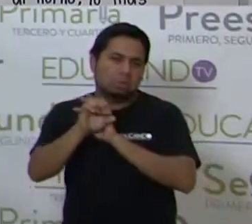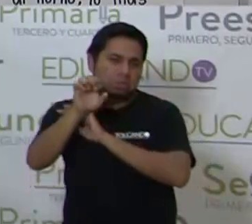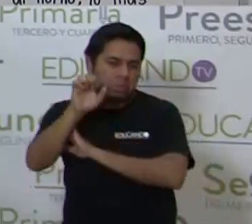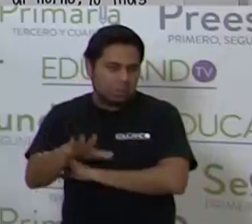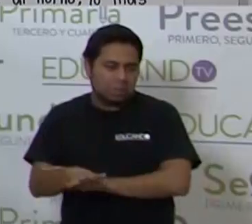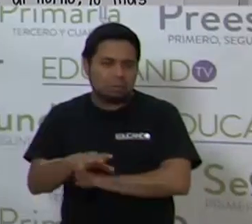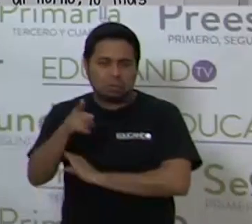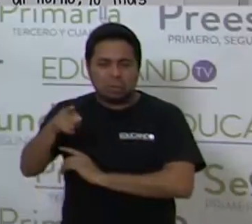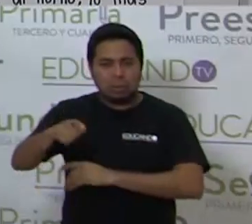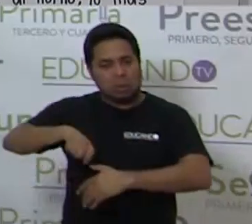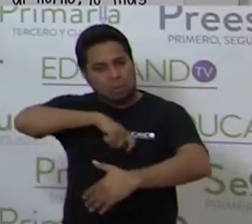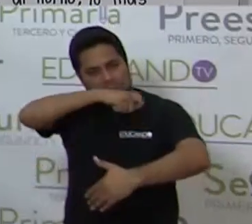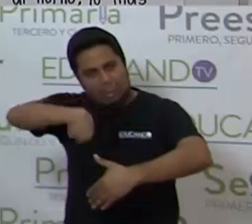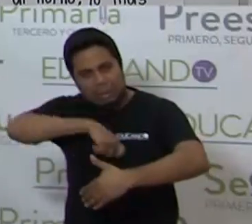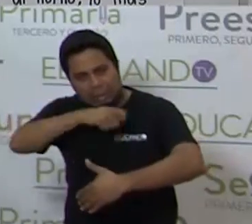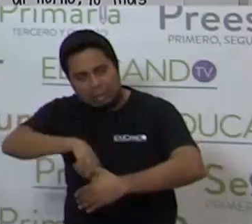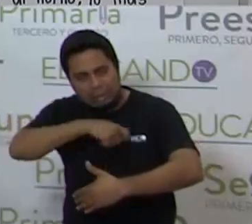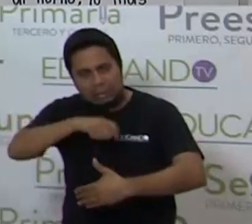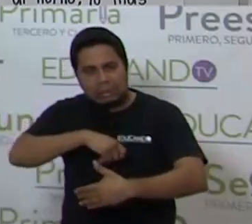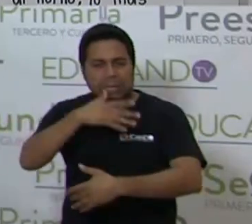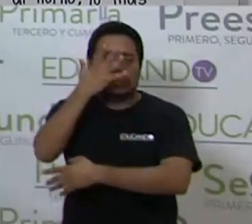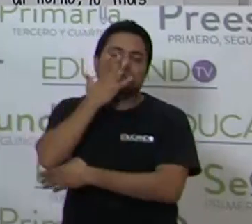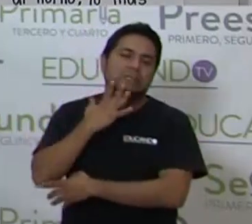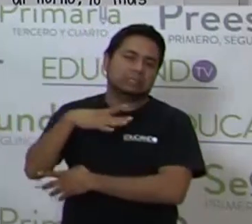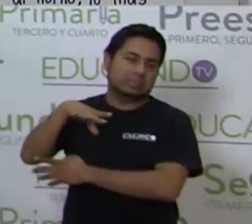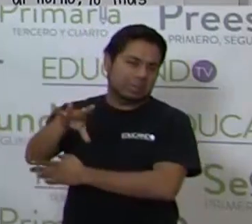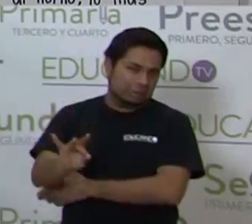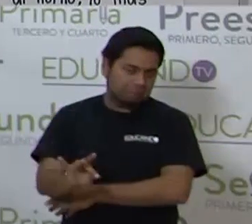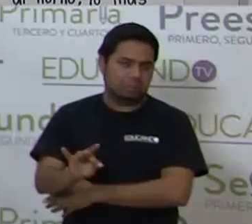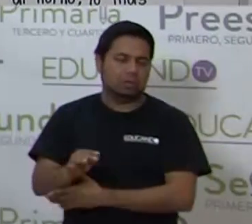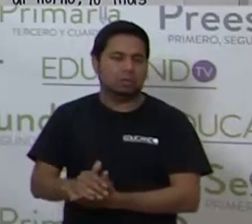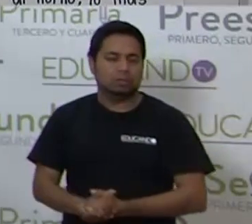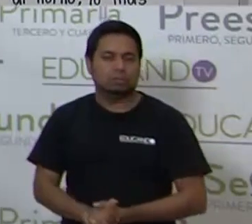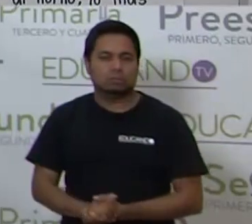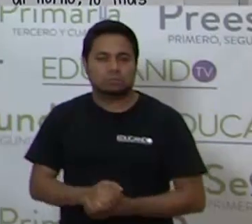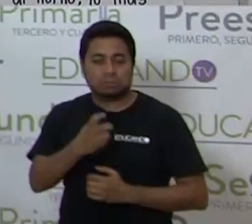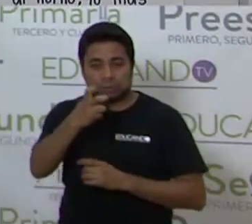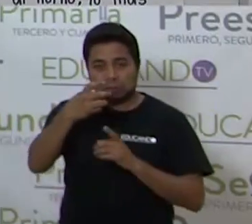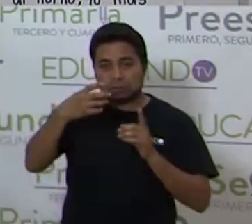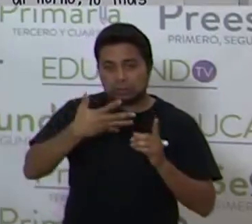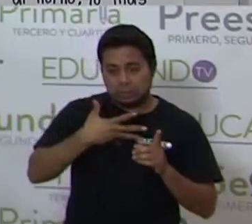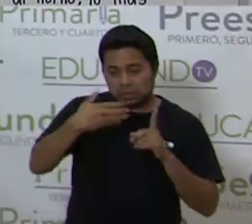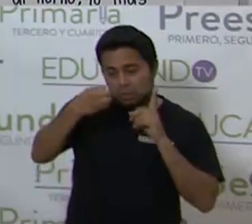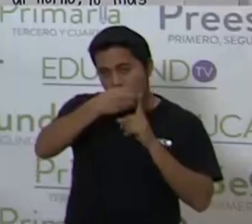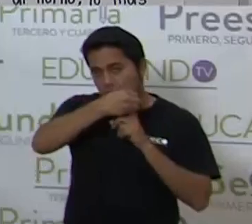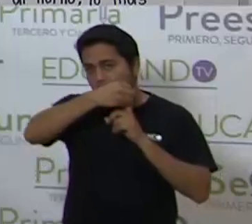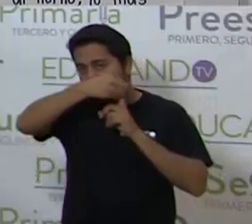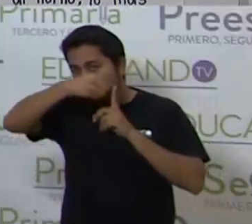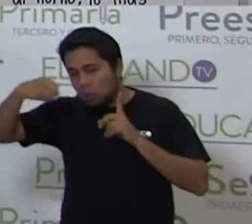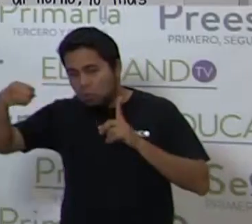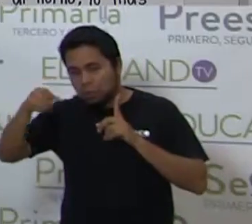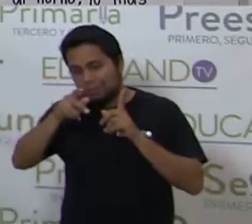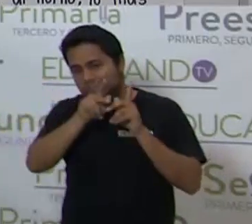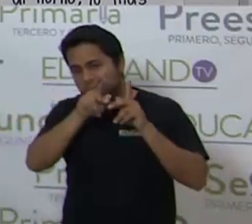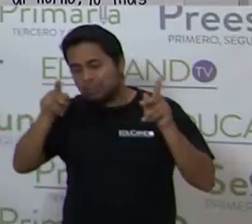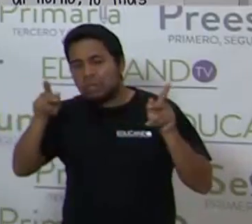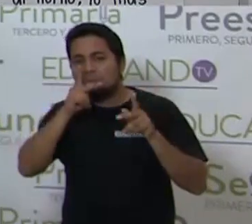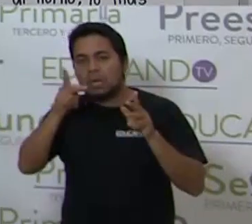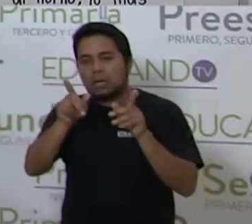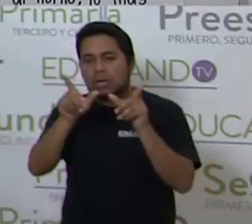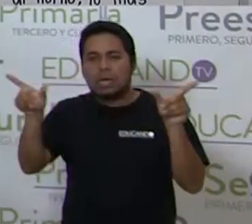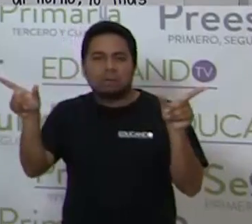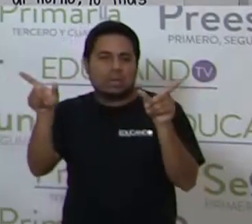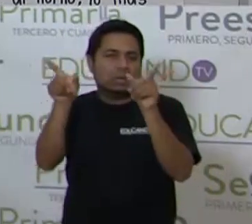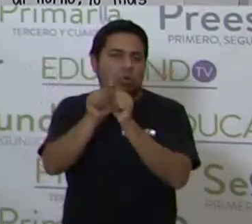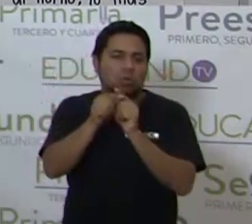puedes batir de forma simple. Bien, son oraciones que son